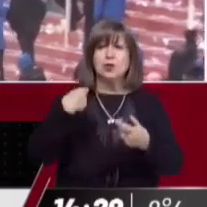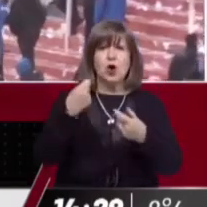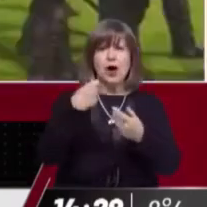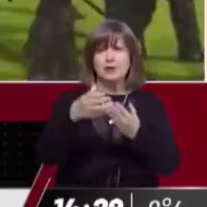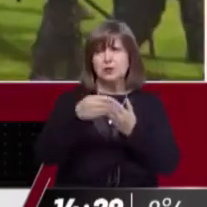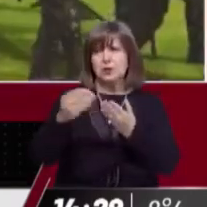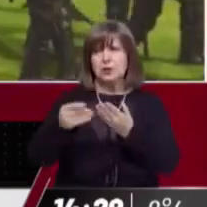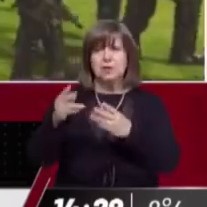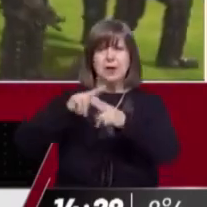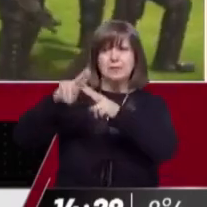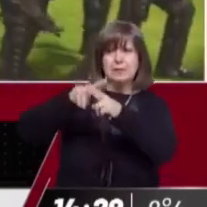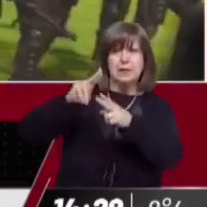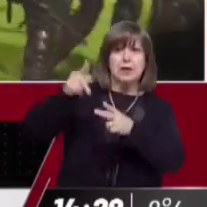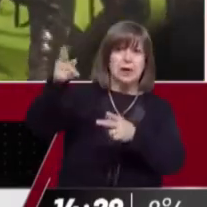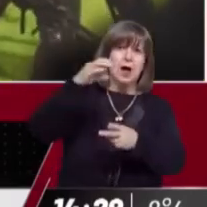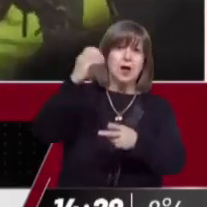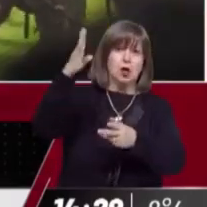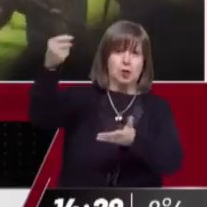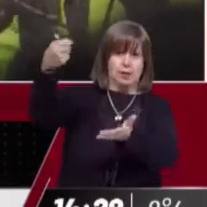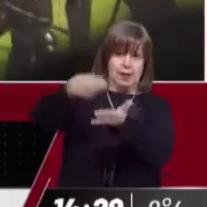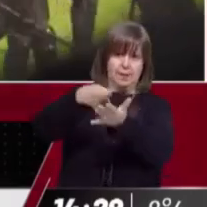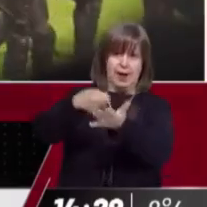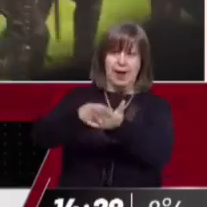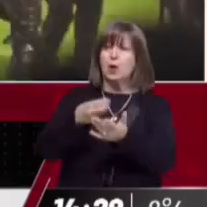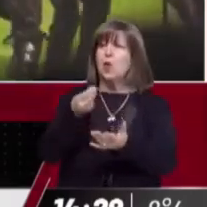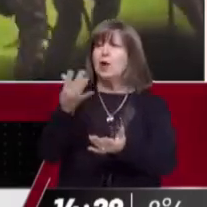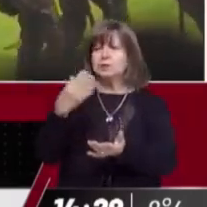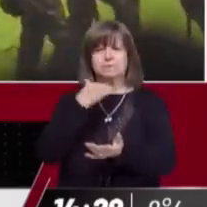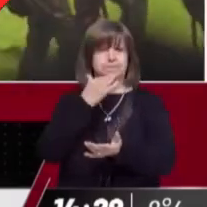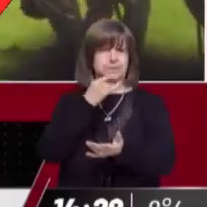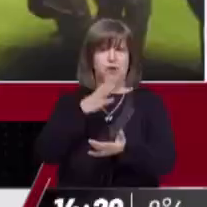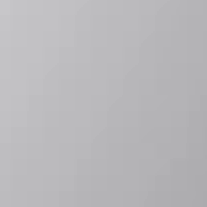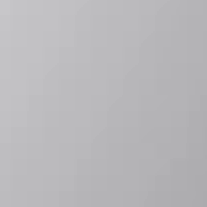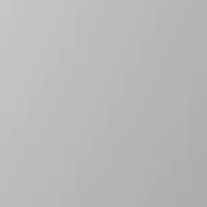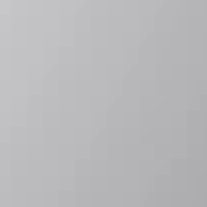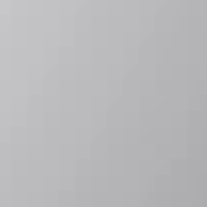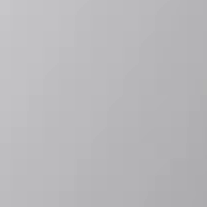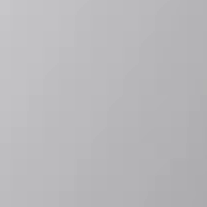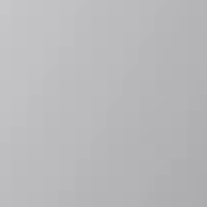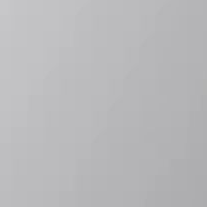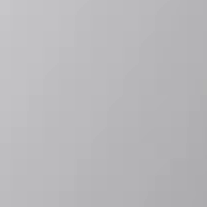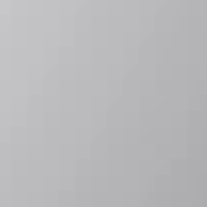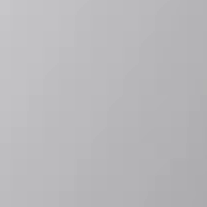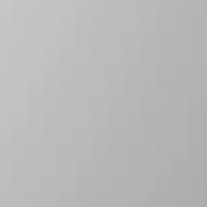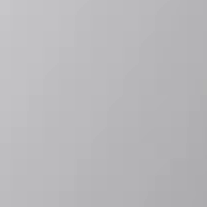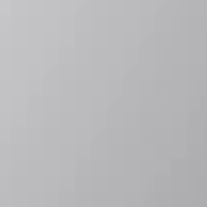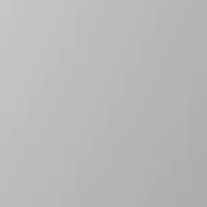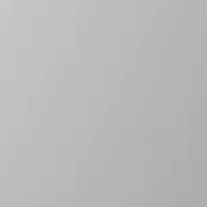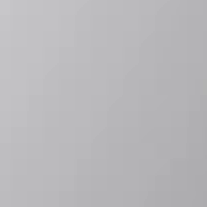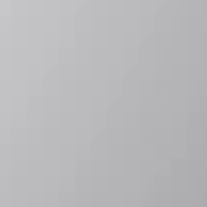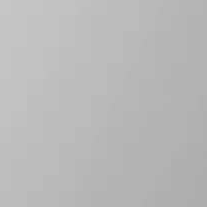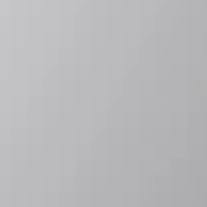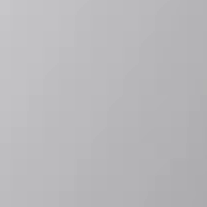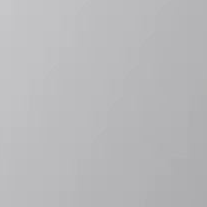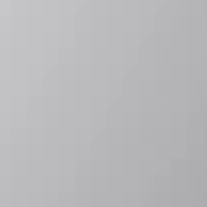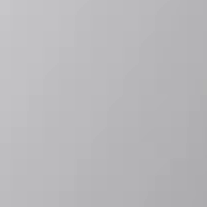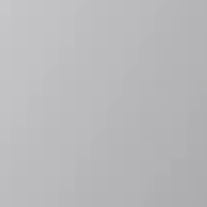el estadio con la dirigencia del club. ¿Todavía no hay cálculos de los daños? No. Muchísimas gracias. Muy bien. Gracias, un placer. Bueno,